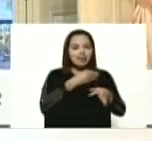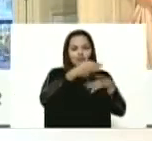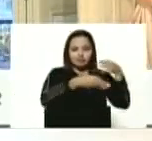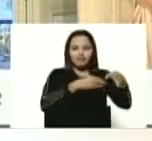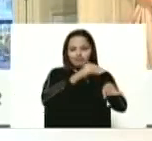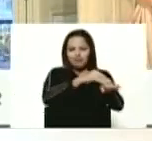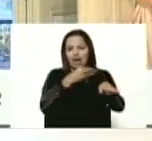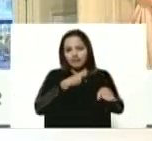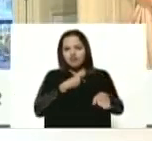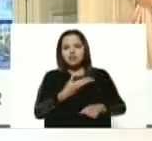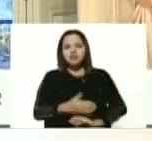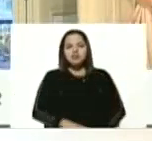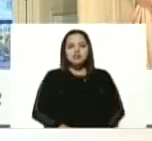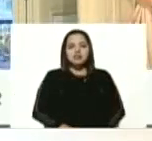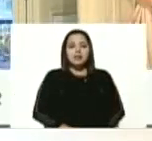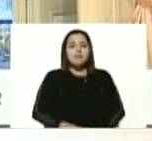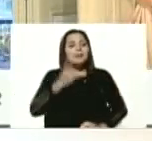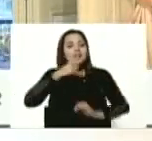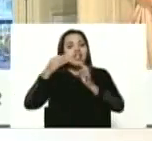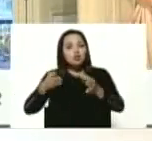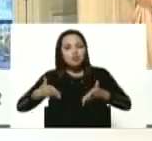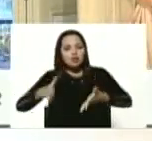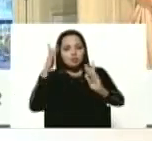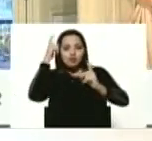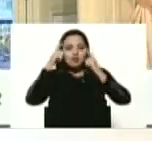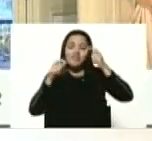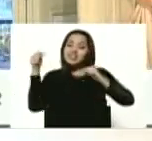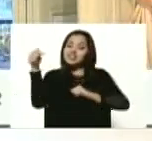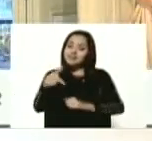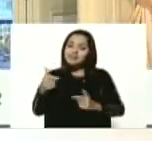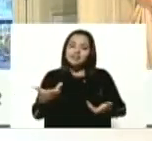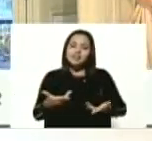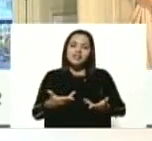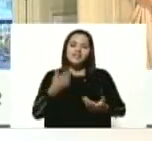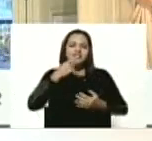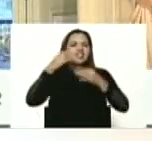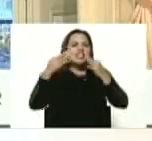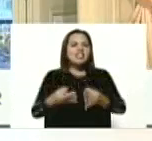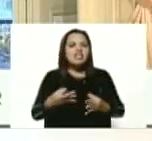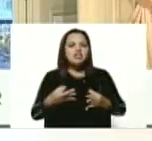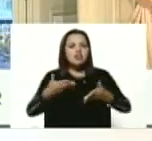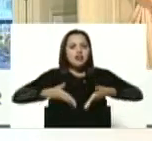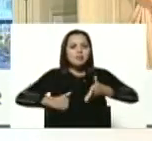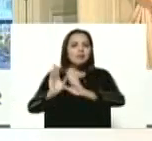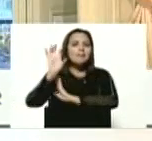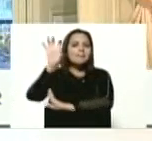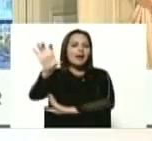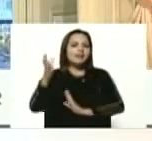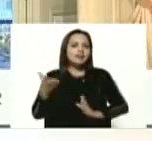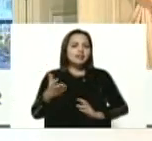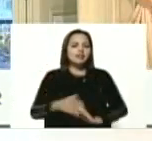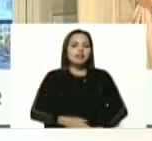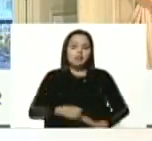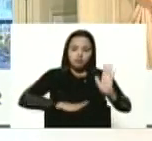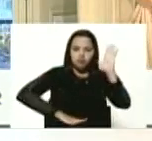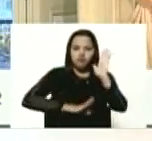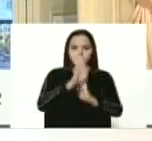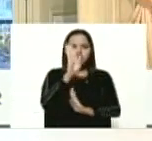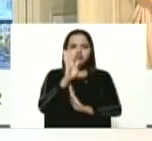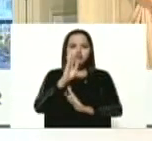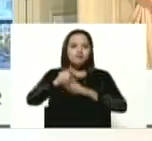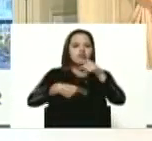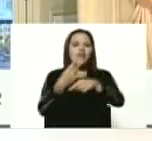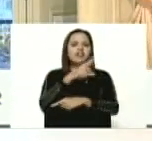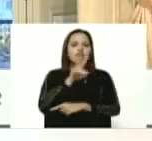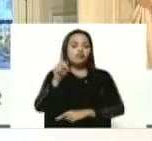camino de Chávez es este, el verdadero camino de la patria próspera y de crecimiento del siglo XXI